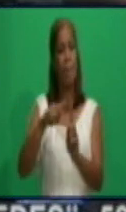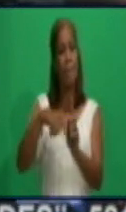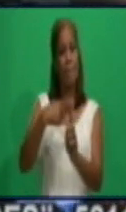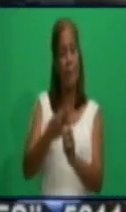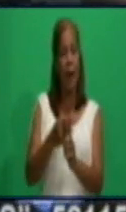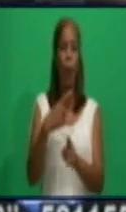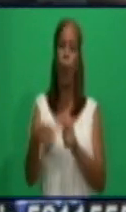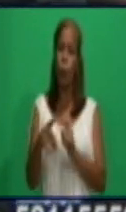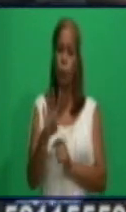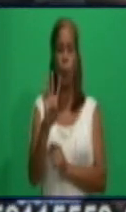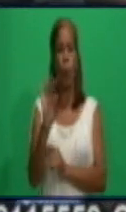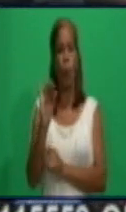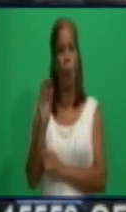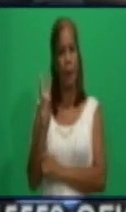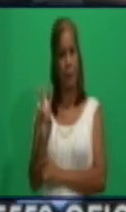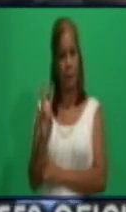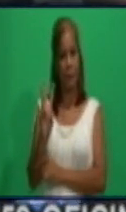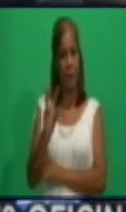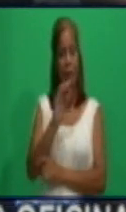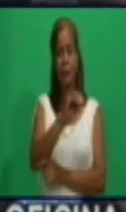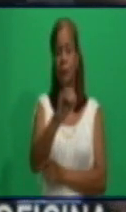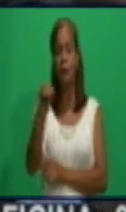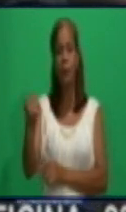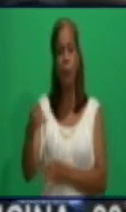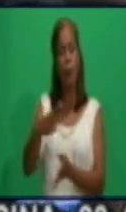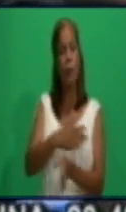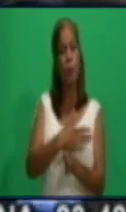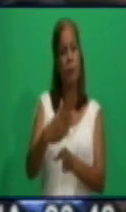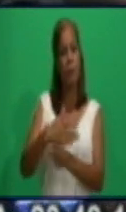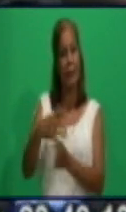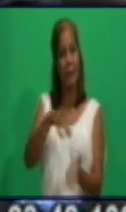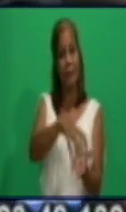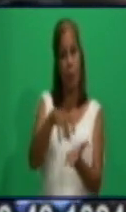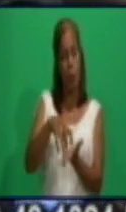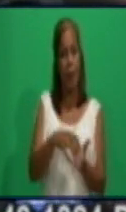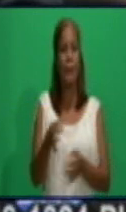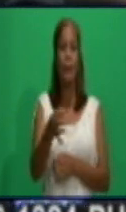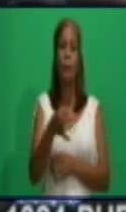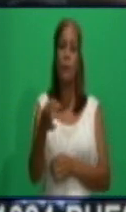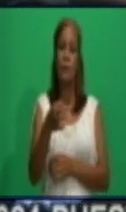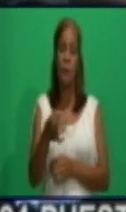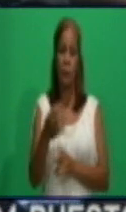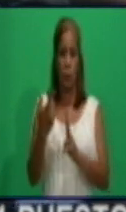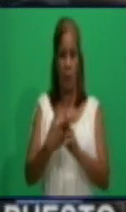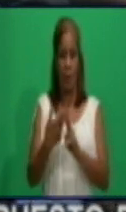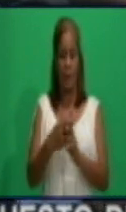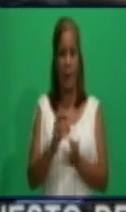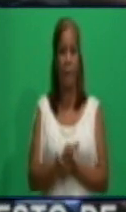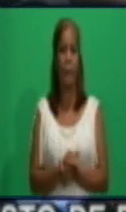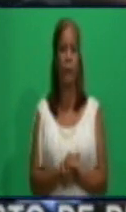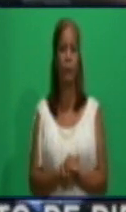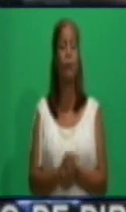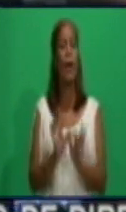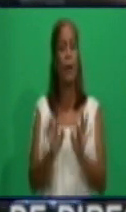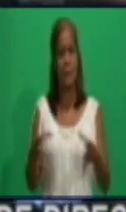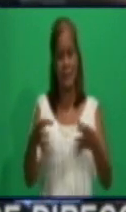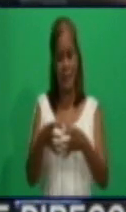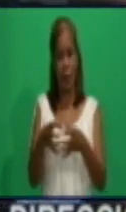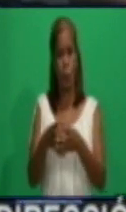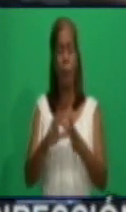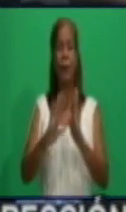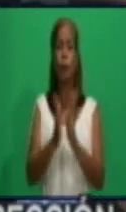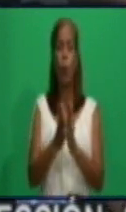de 43, están distribuidos en los 13 municipios del territorio. Así se agrupan la panorámica total